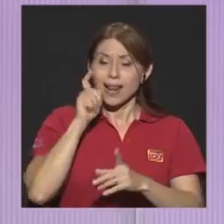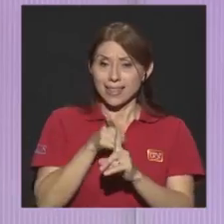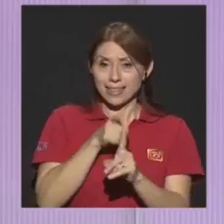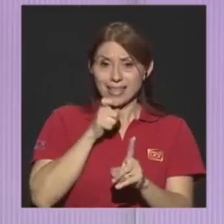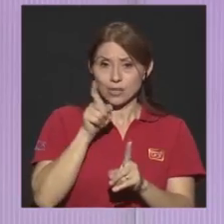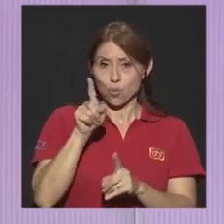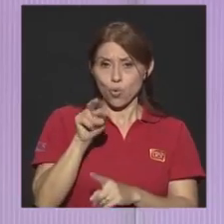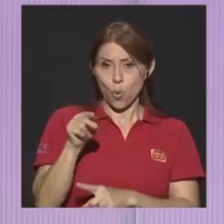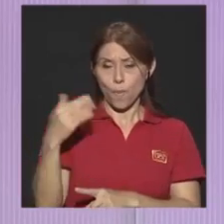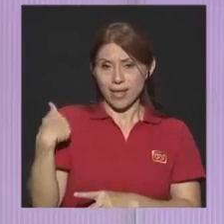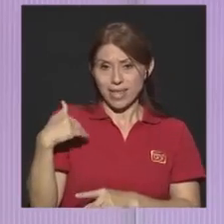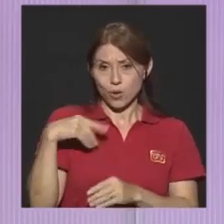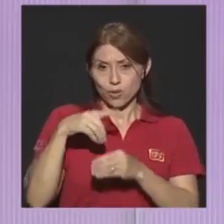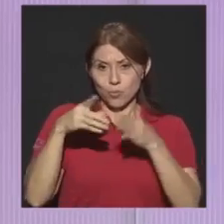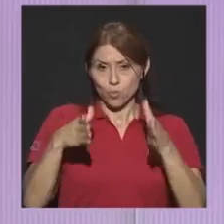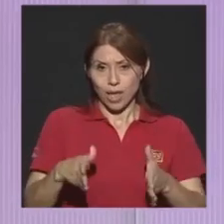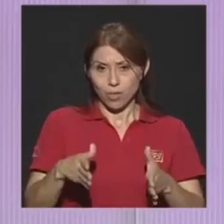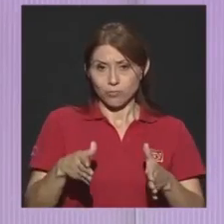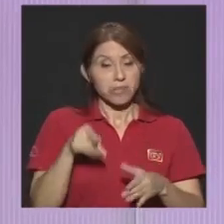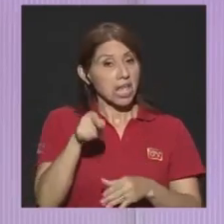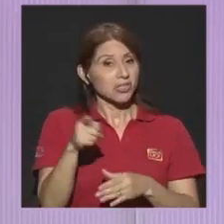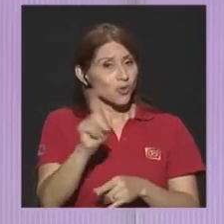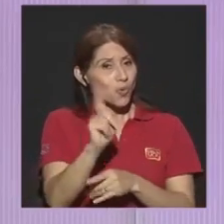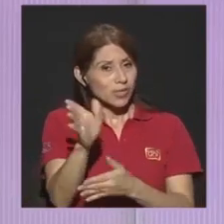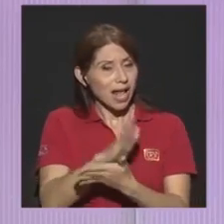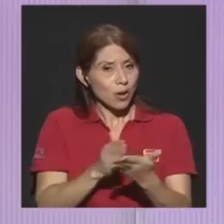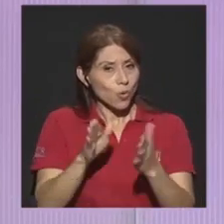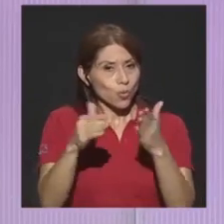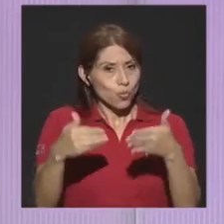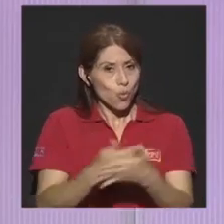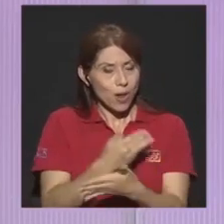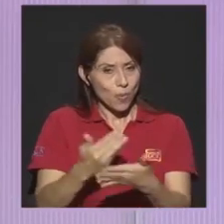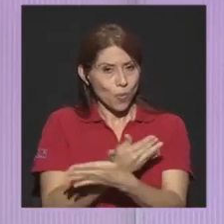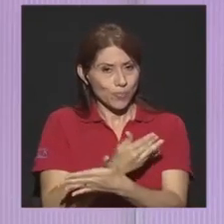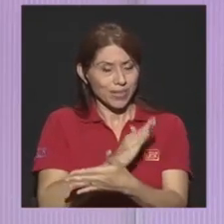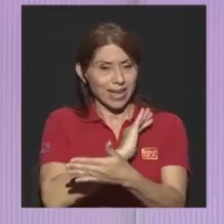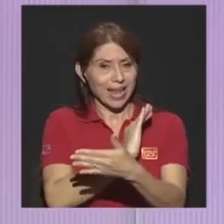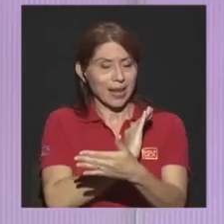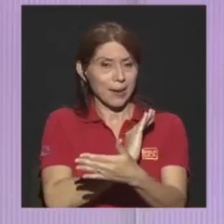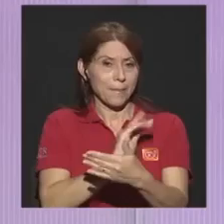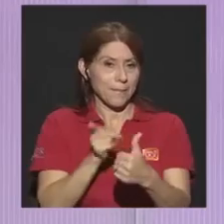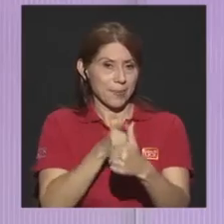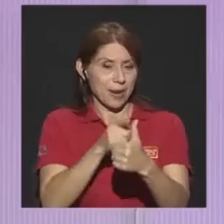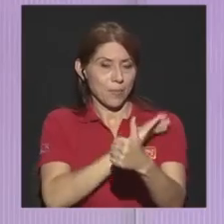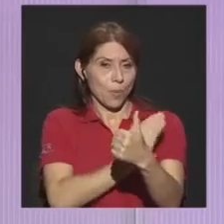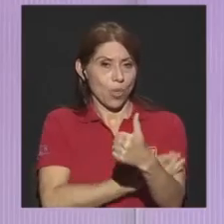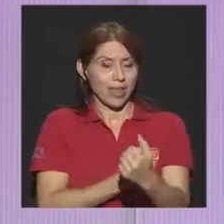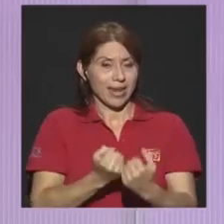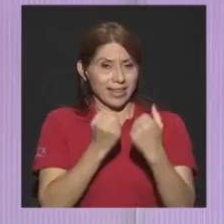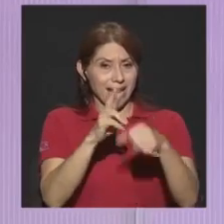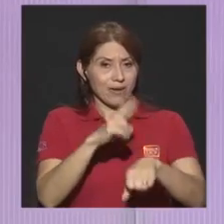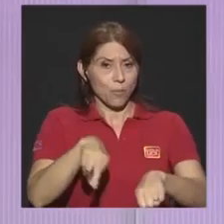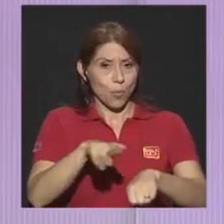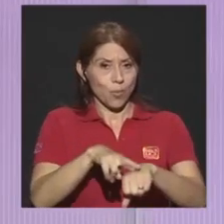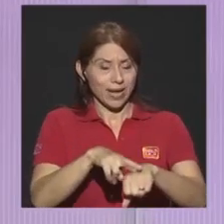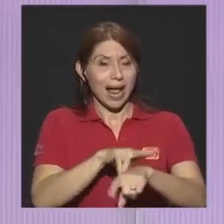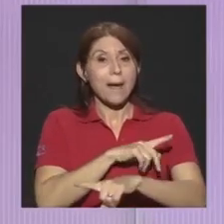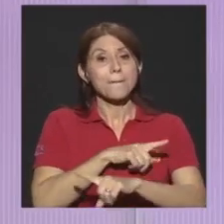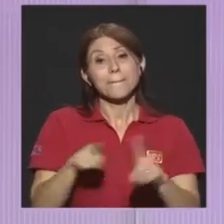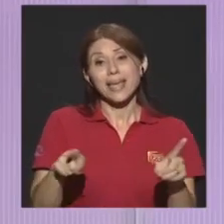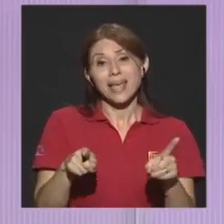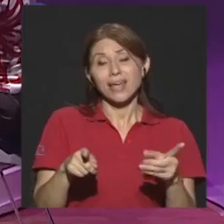sus compañeros diputados, que no es algo nuevo en el primer poder de la República, más sí es común, digamos, la